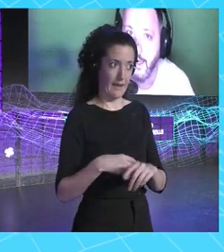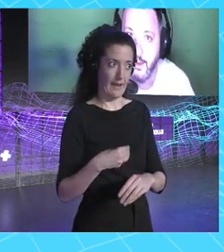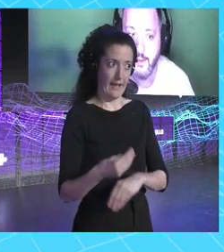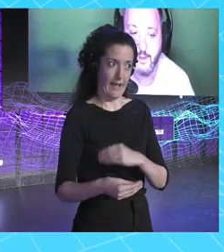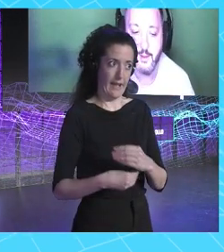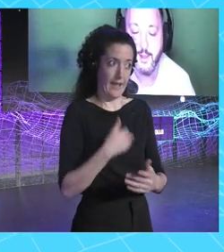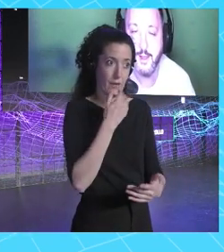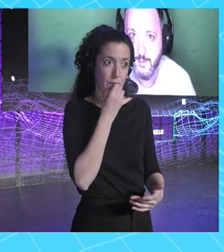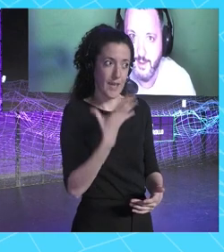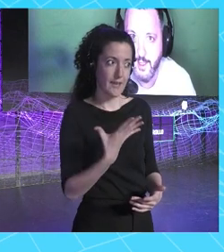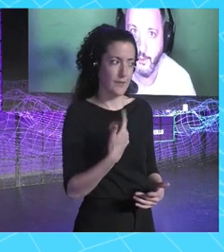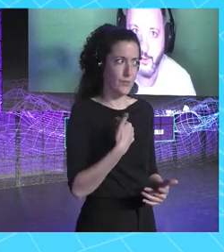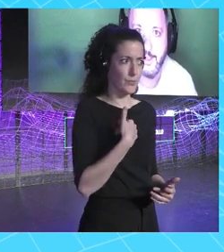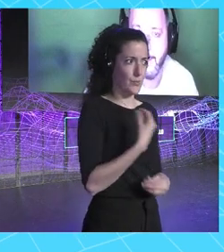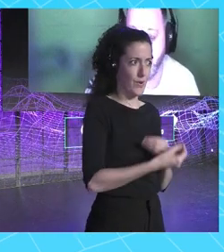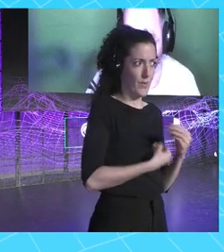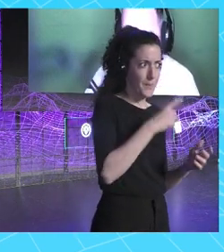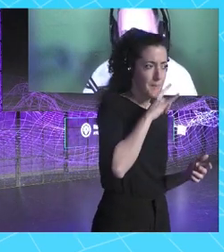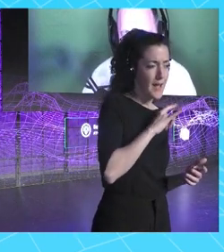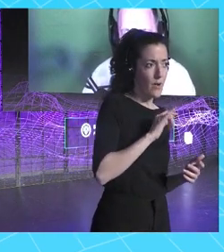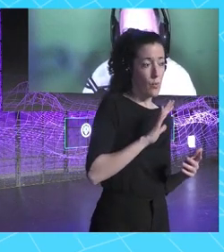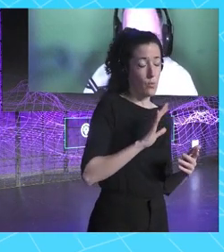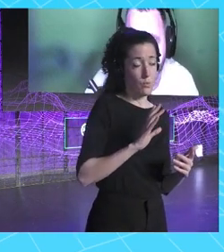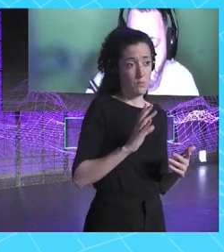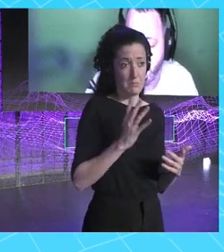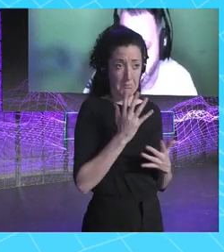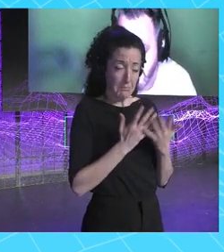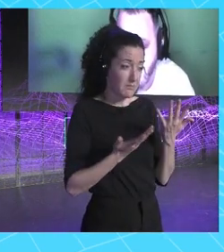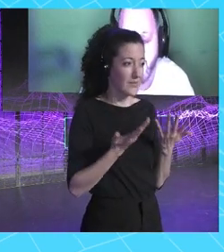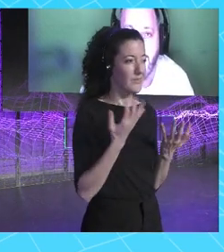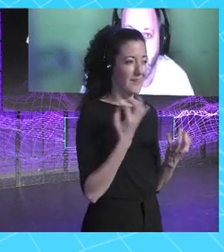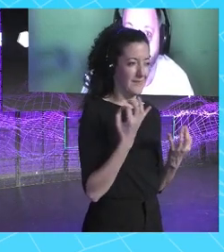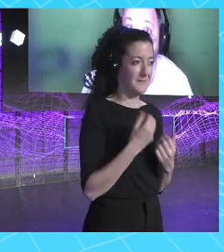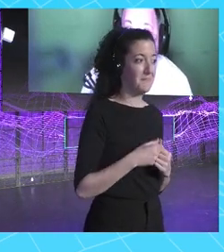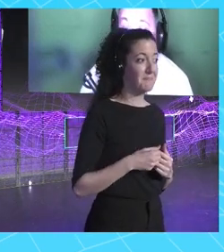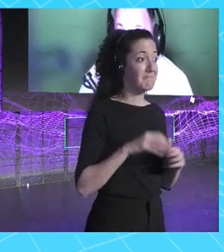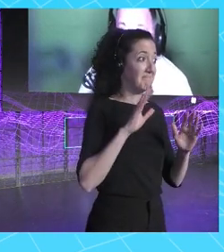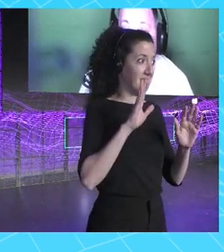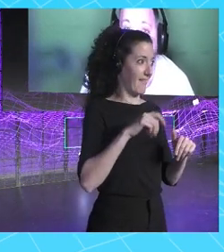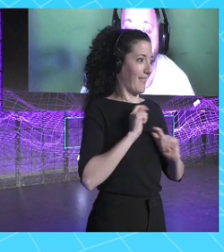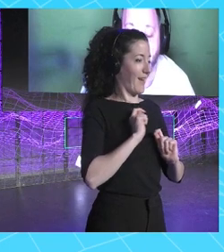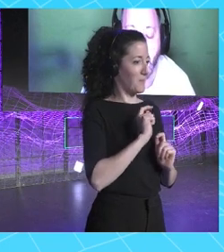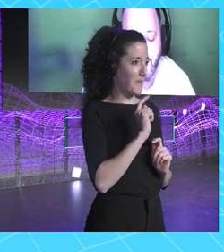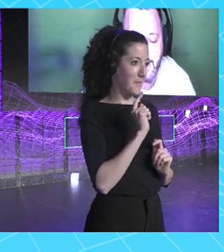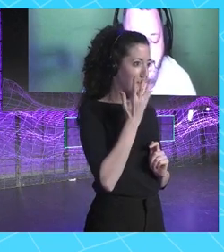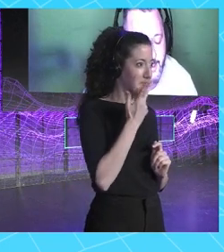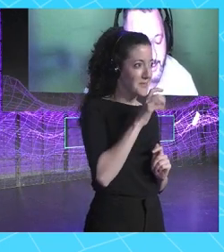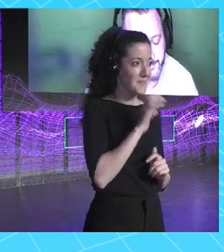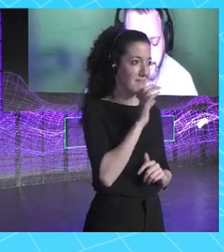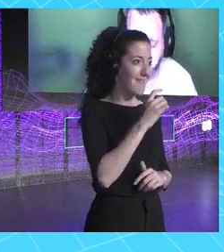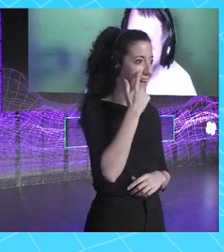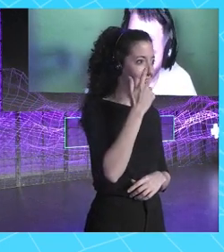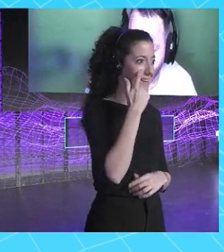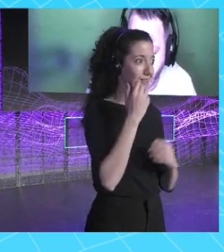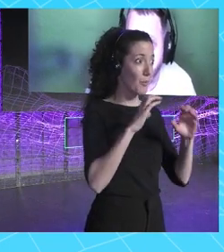ser esto no que está pasando entonces ahí la curiosidad La pasión por la comunicación que al final es lo que a mí me gusta